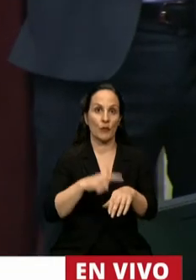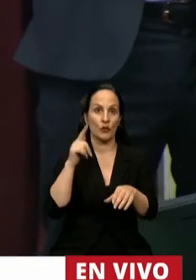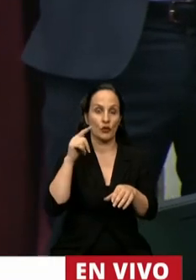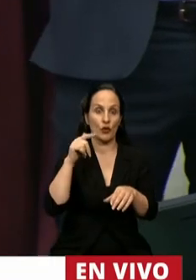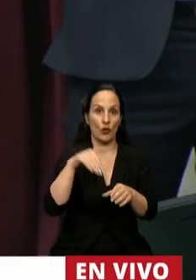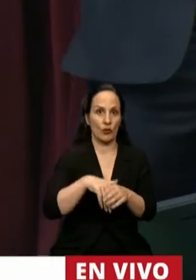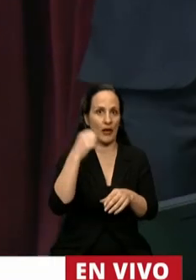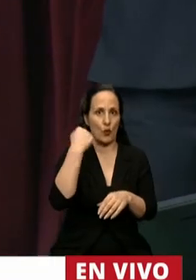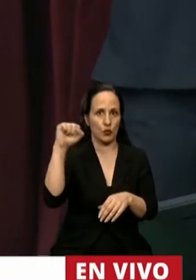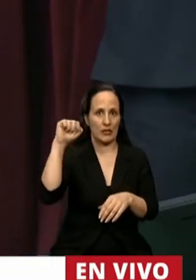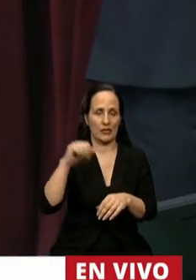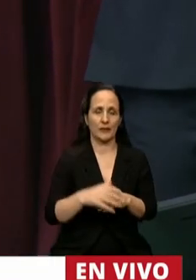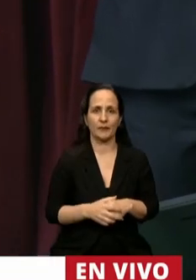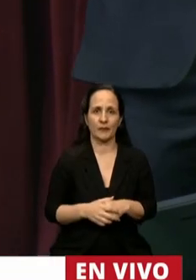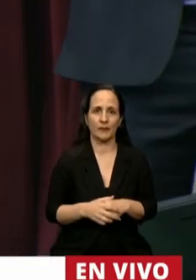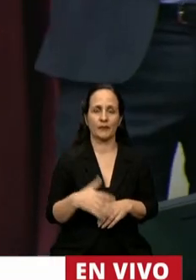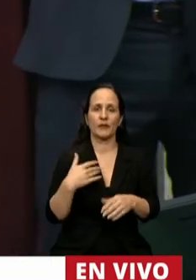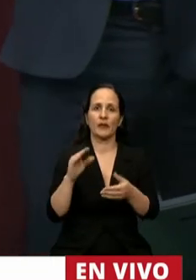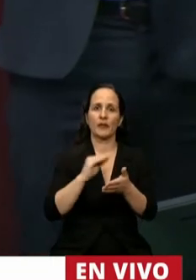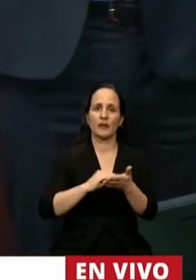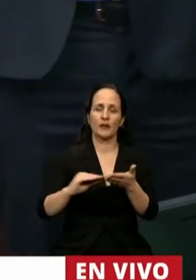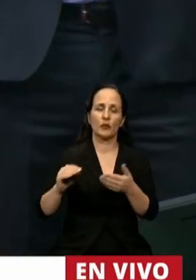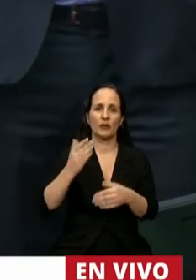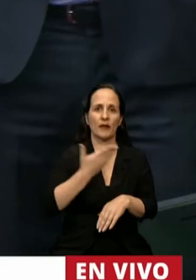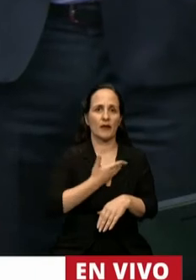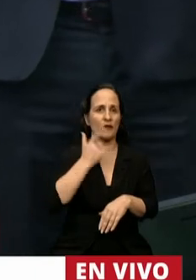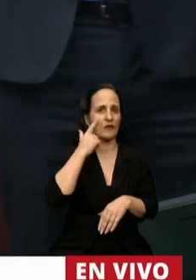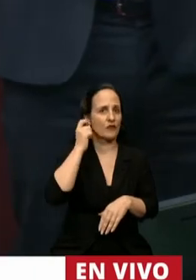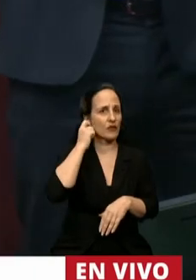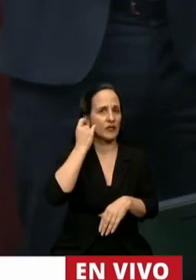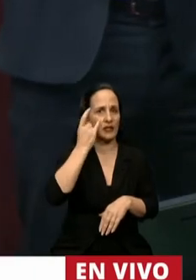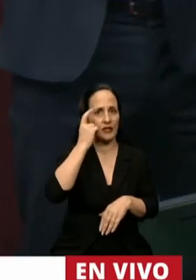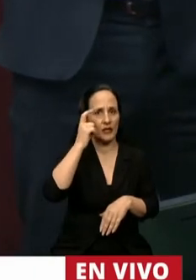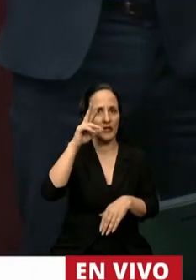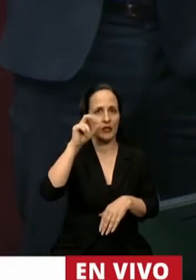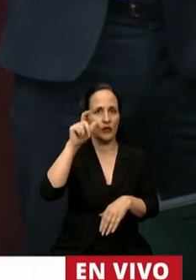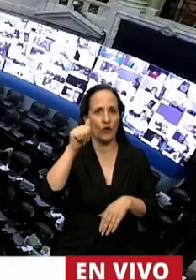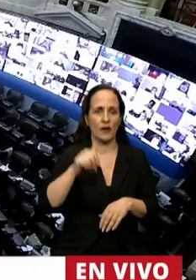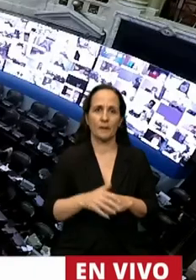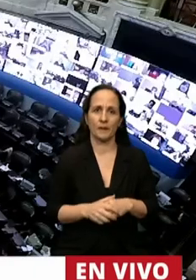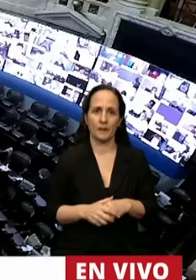Ausente a la hora de votar. Diputada Alcira Figueroa.